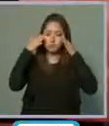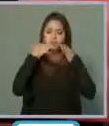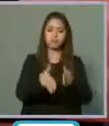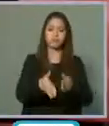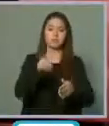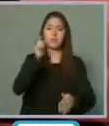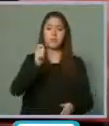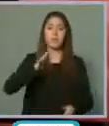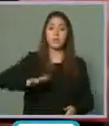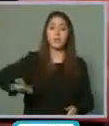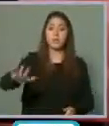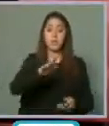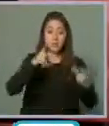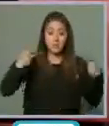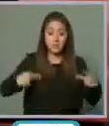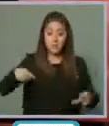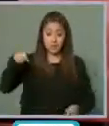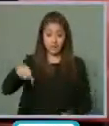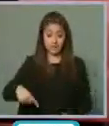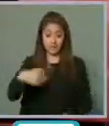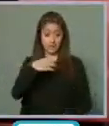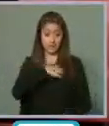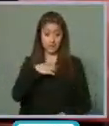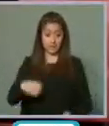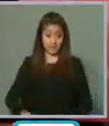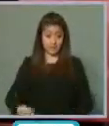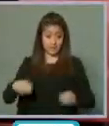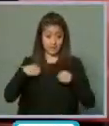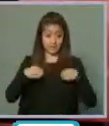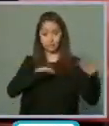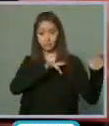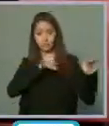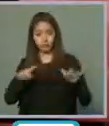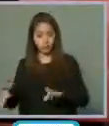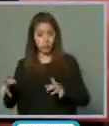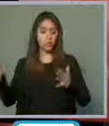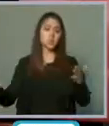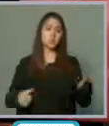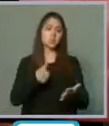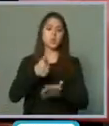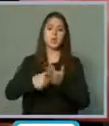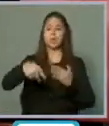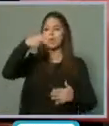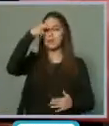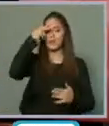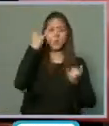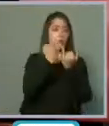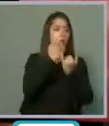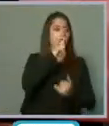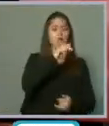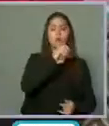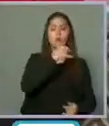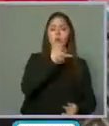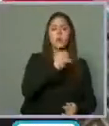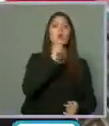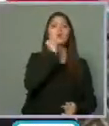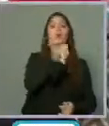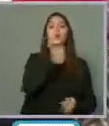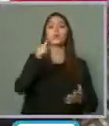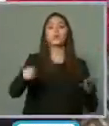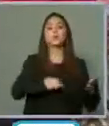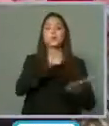siempre atraen una gran población y bueno, Ciudad de México y Tokio, por supuesto que compartimos el honor de estar en la lista de ciudades más